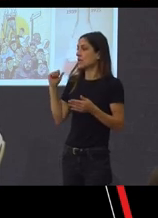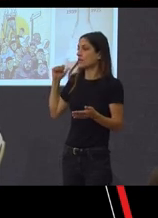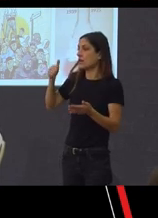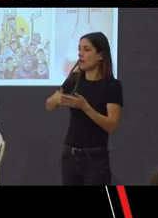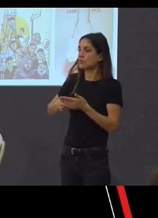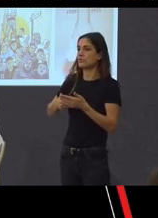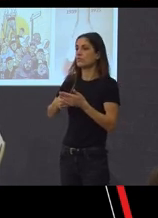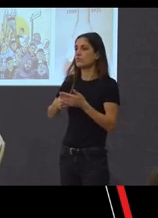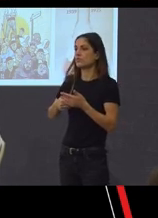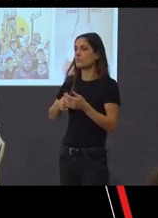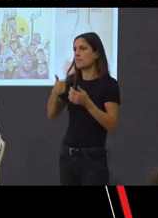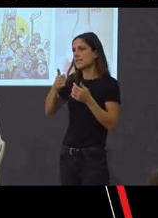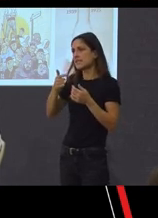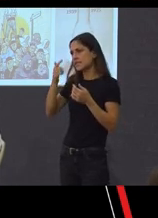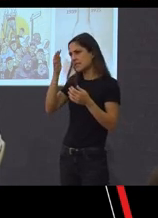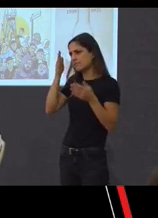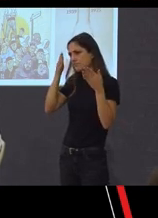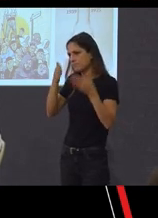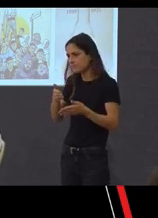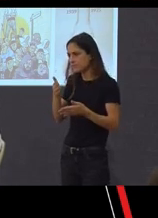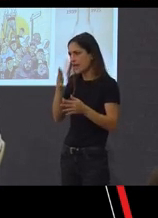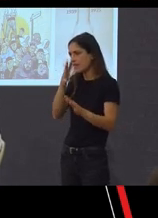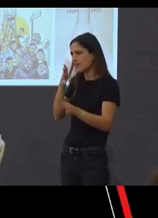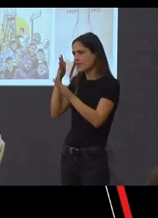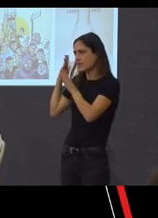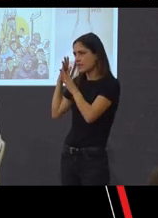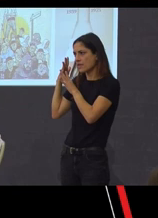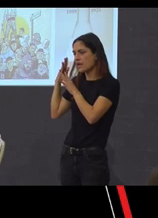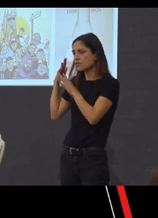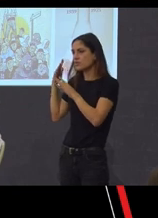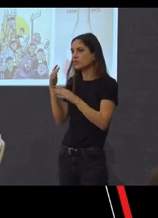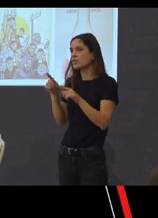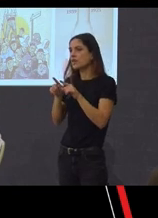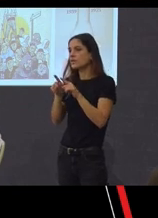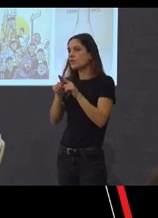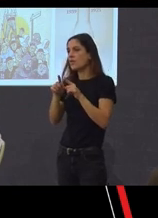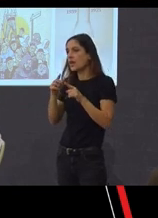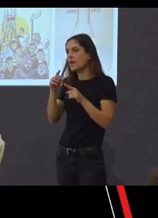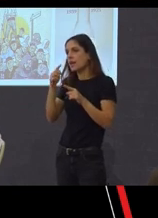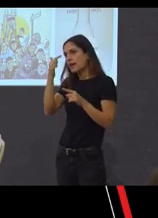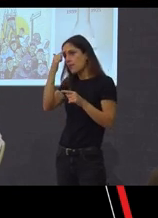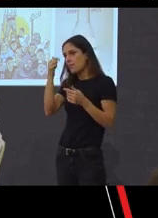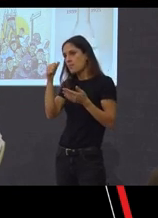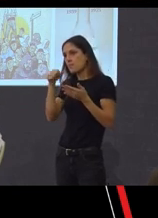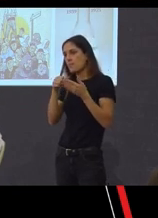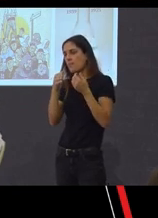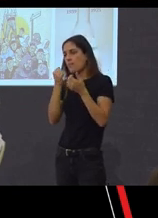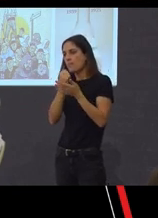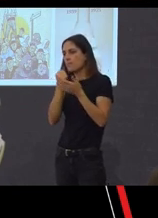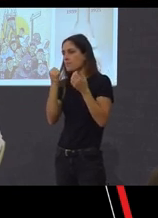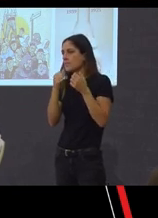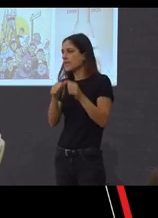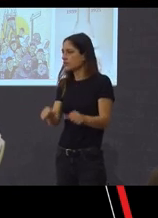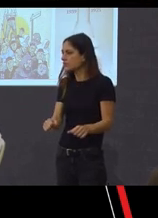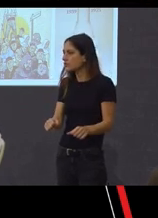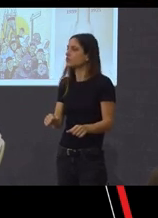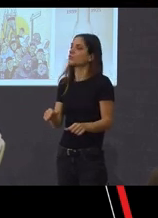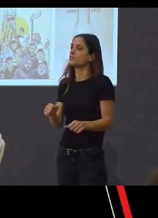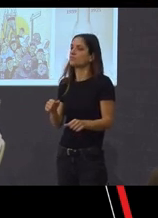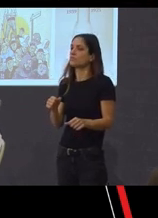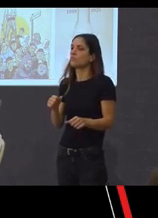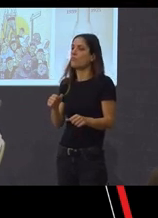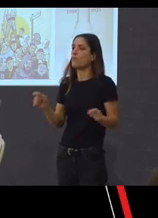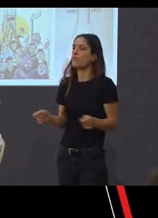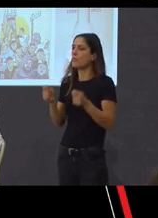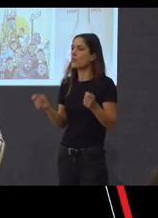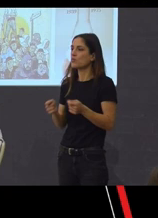últimos 10 anos, é rebaixar un pouco todos estes mitos que tiñamos da propaganda dos vencedores, pero tamén dos